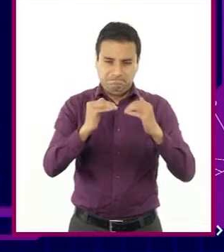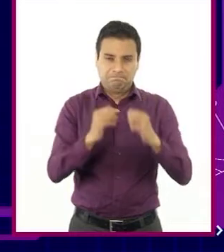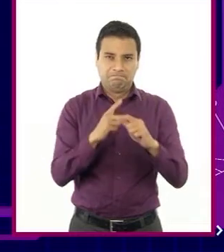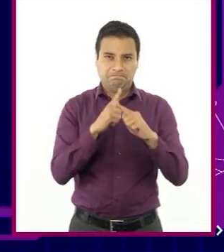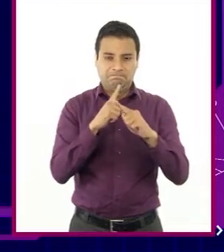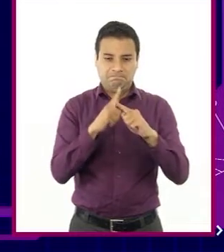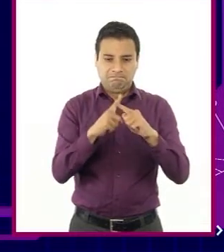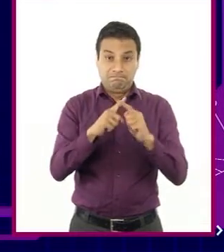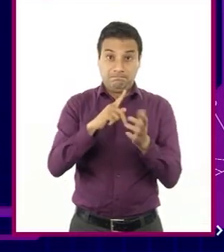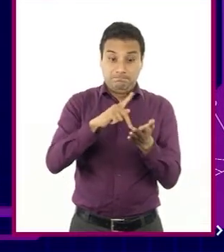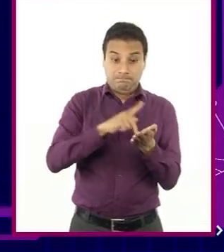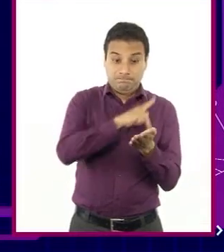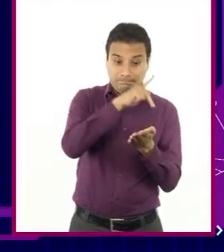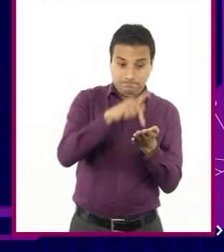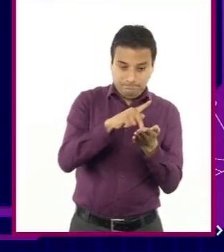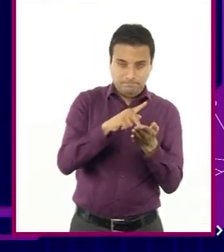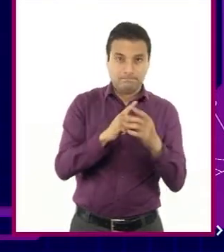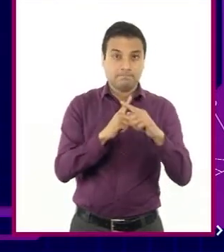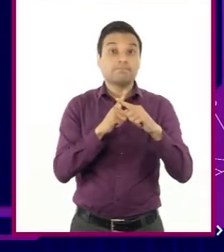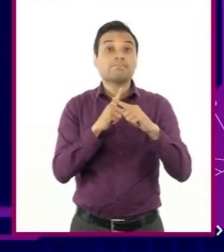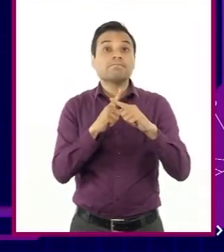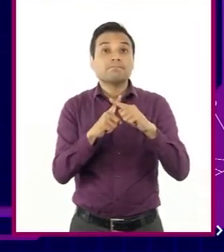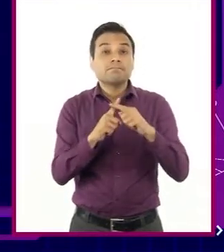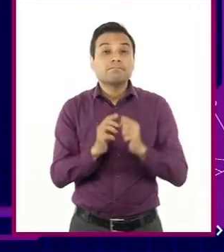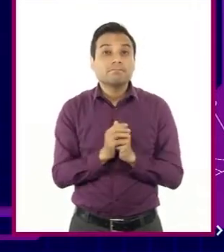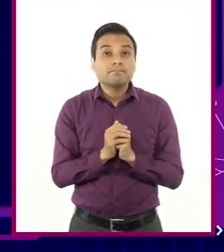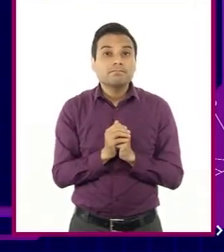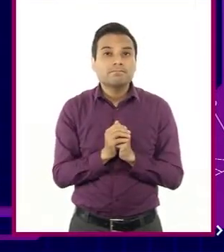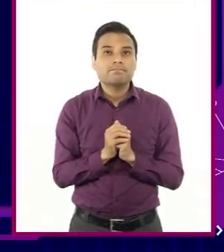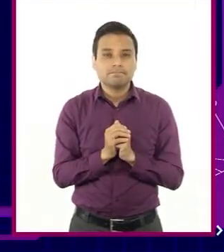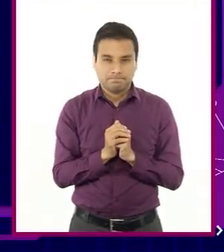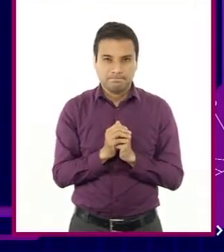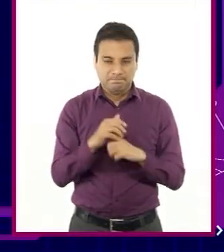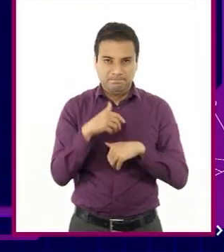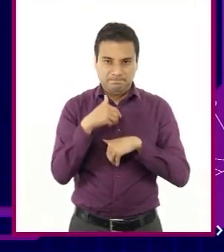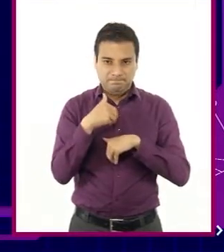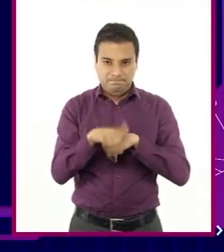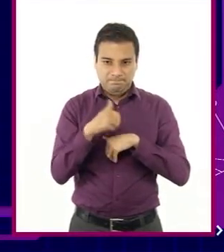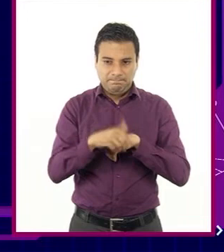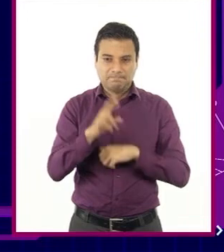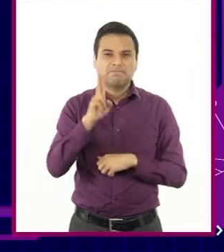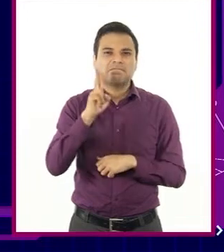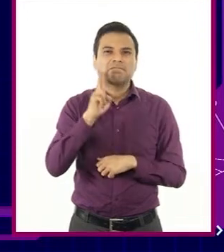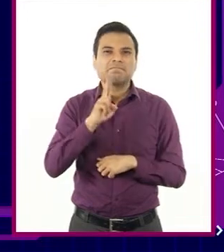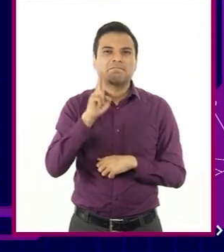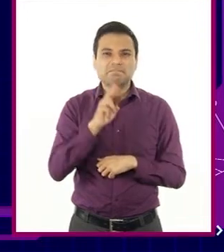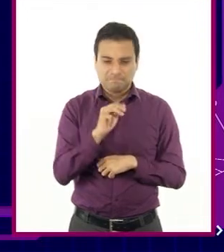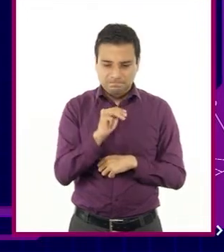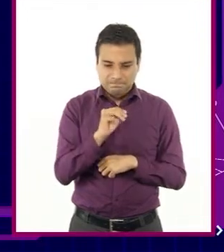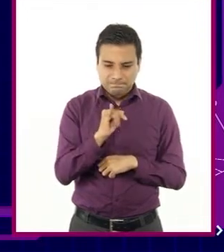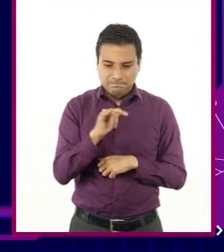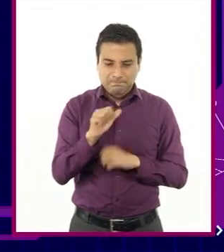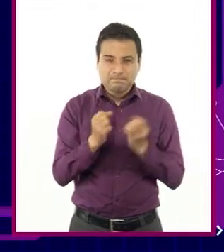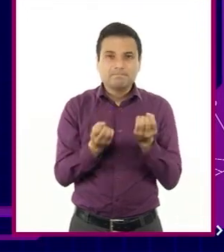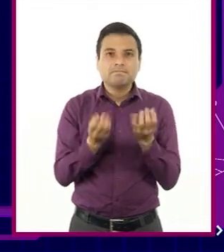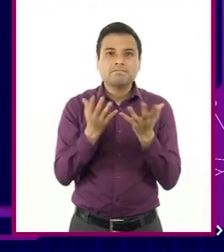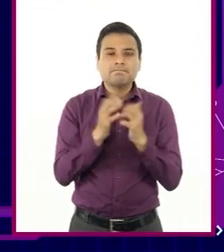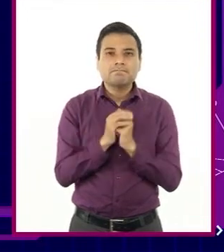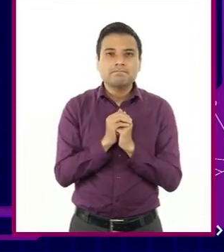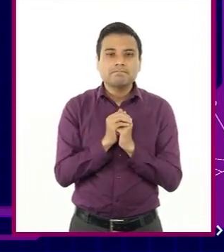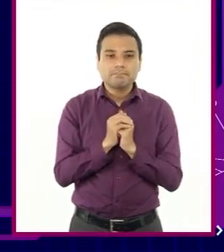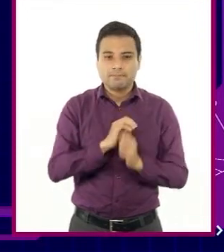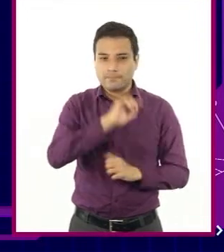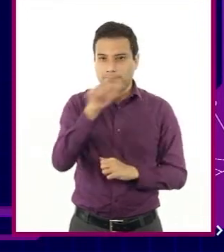de kilómetros por el factor de conversión para encontrar su equivalencia en millas. Entonces,